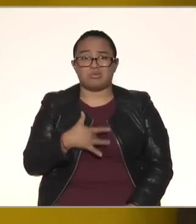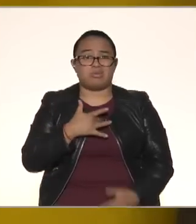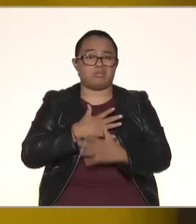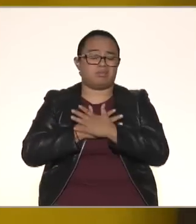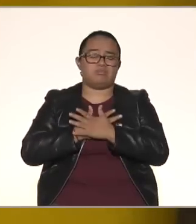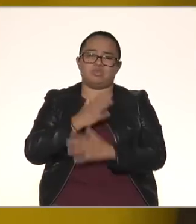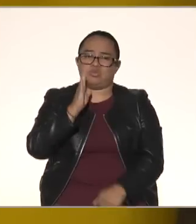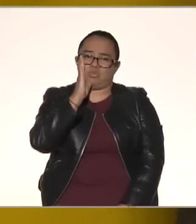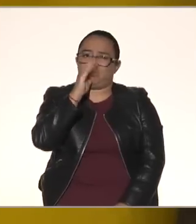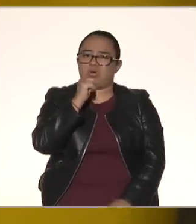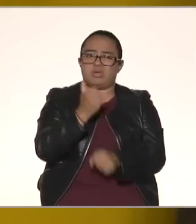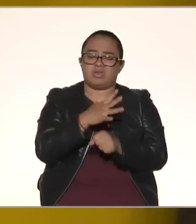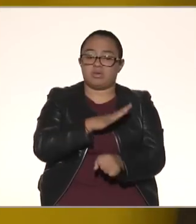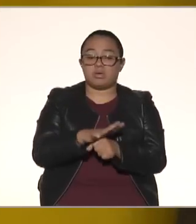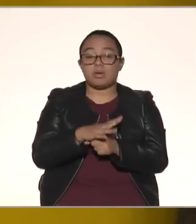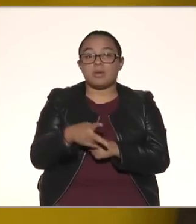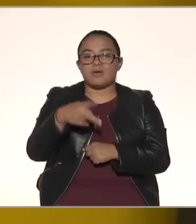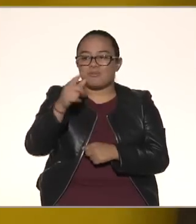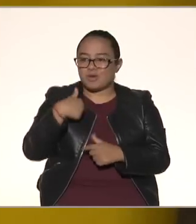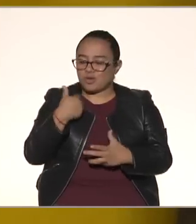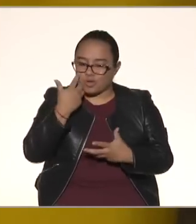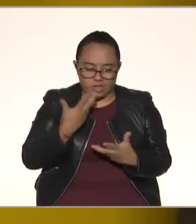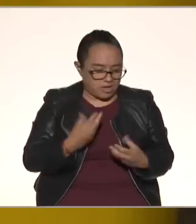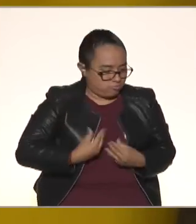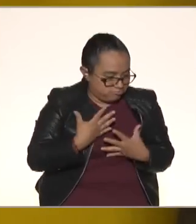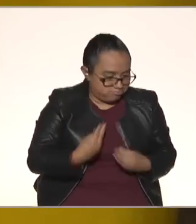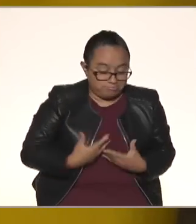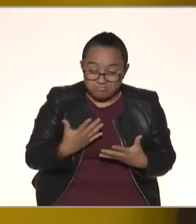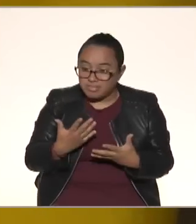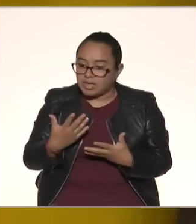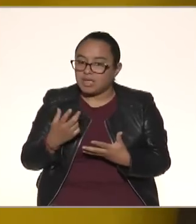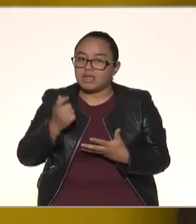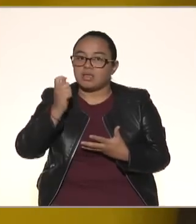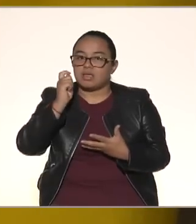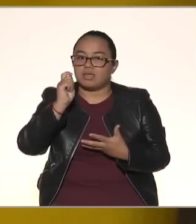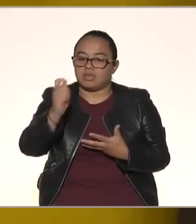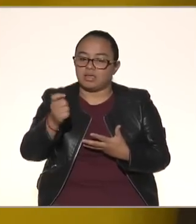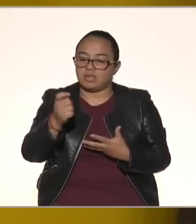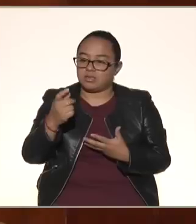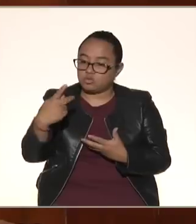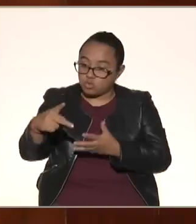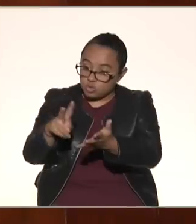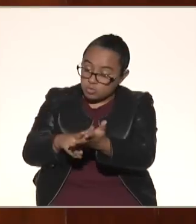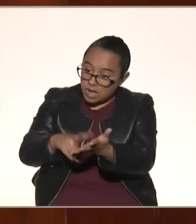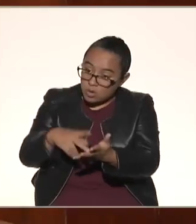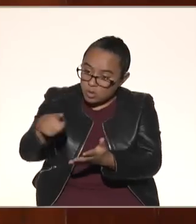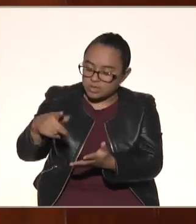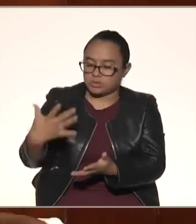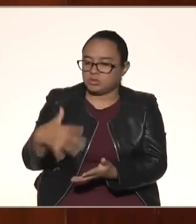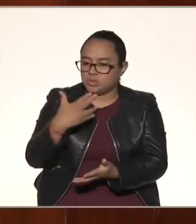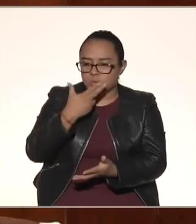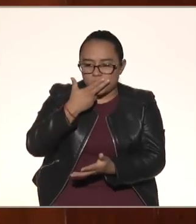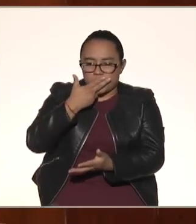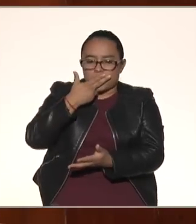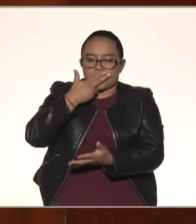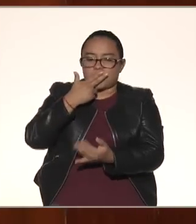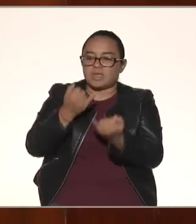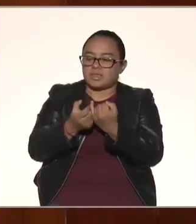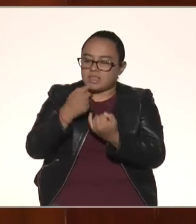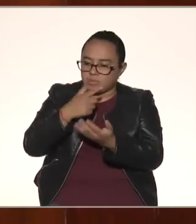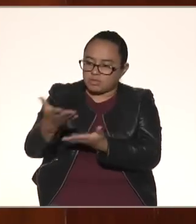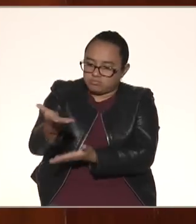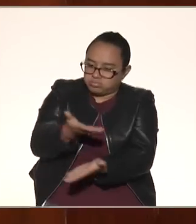entonces dentro de esta inspiración, pues anhelamos los valores, que el otro posee, y es una retroalimentación